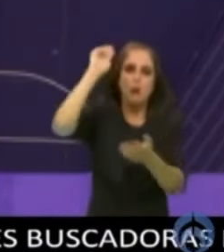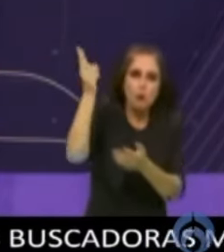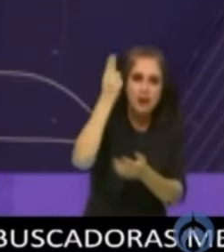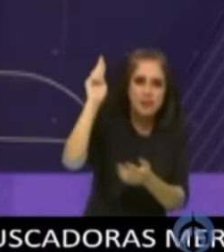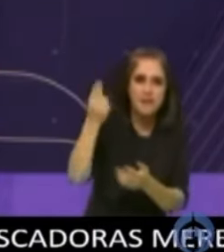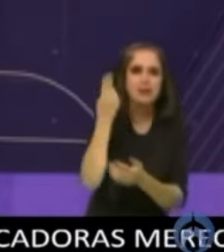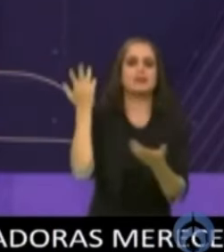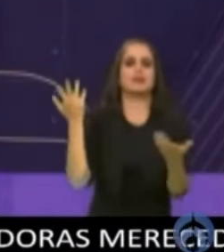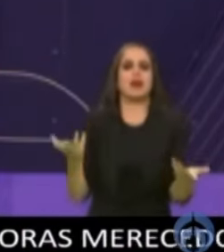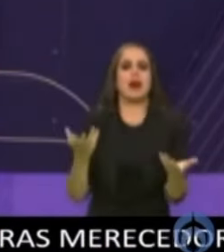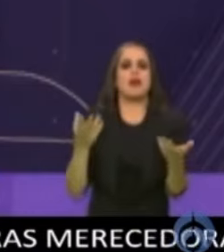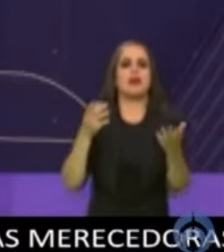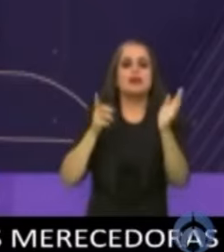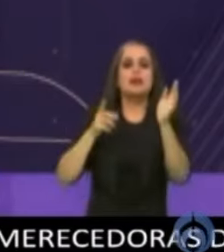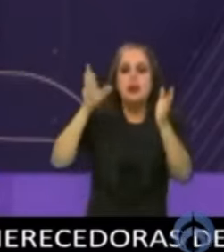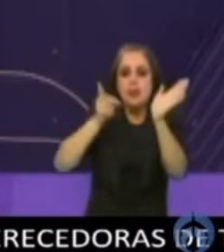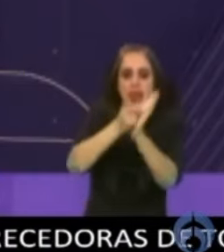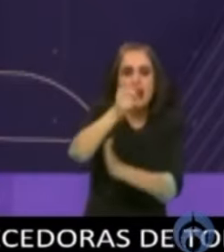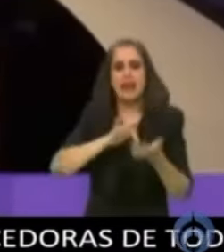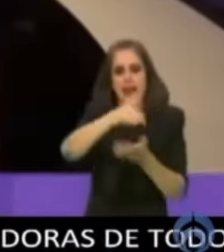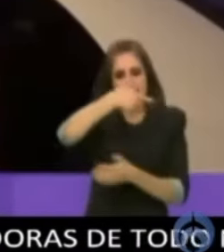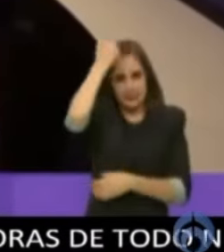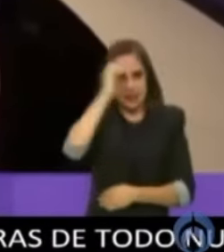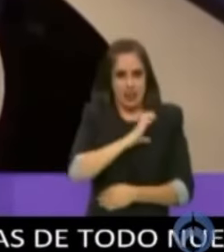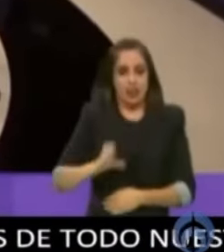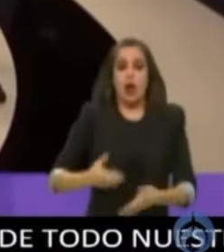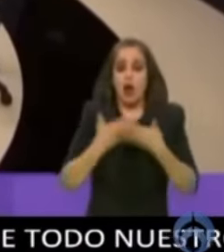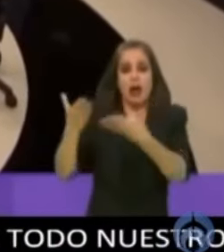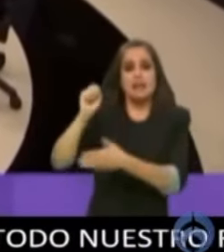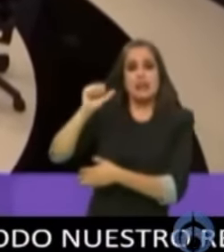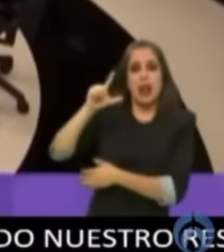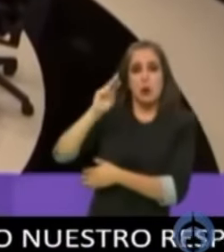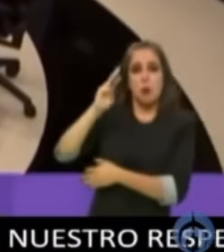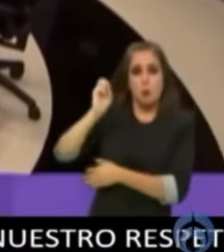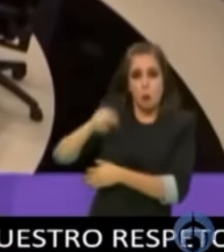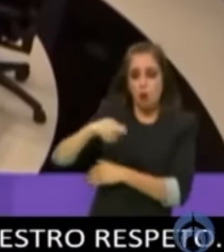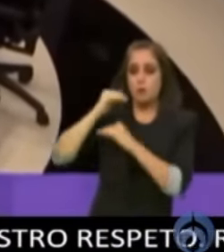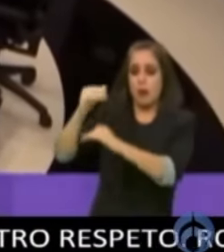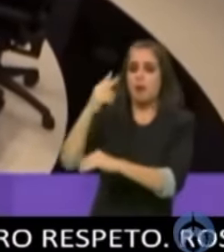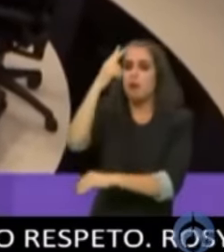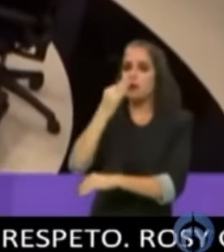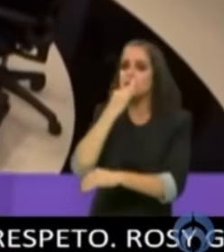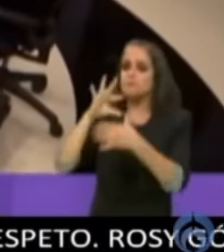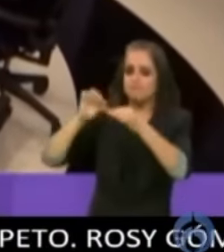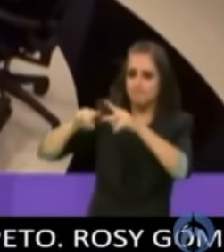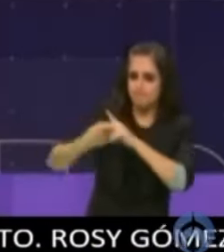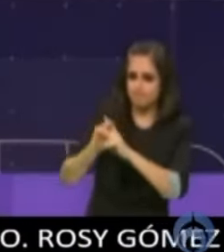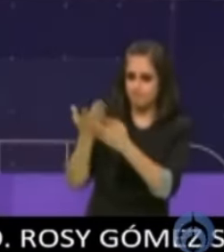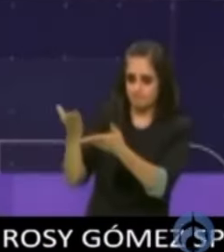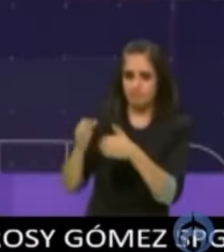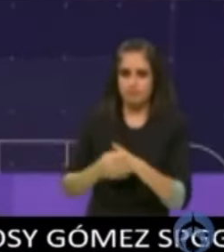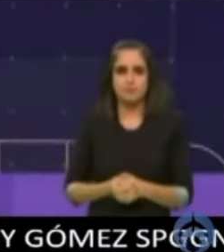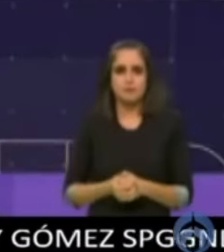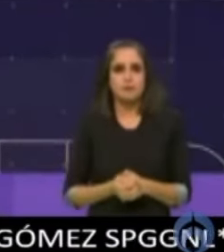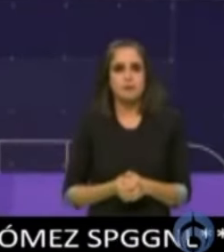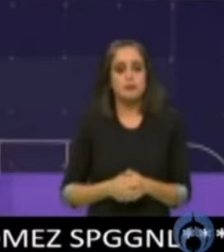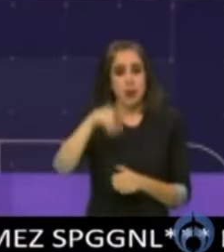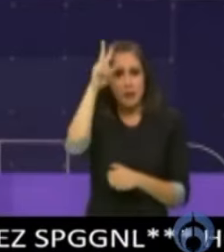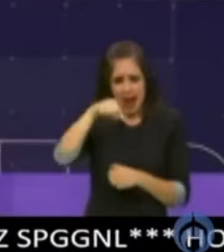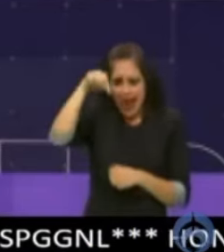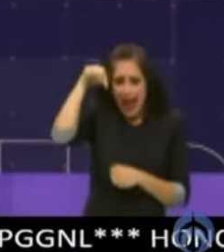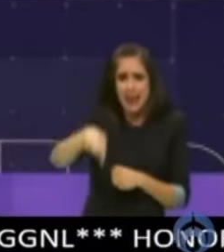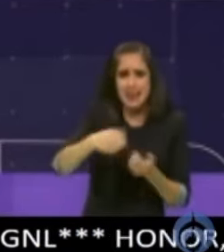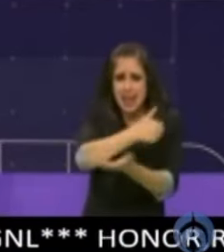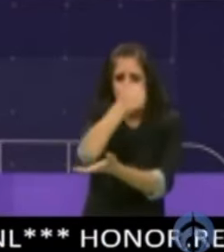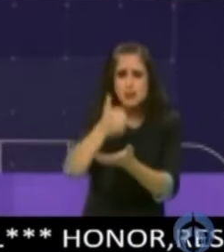pocas cosas buenas que tuvieron los moderadores es que la periodista les preguntó, bueno, ¿y cómo lo van